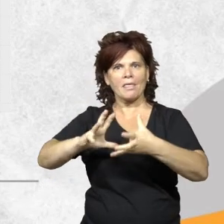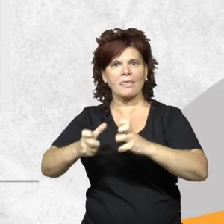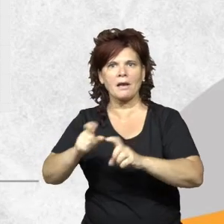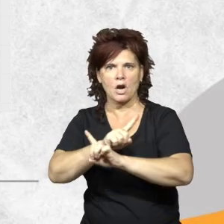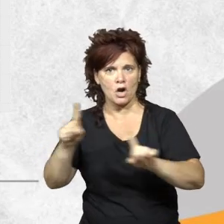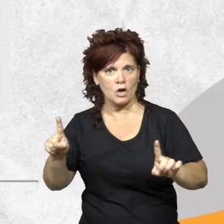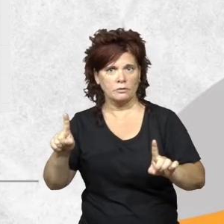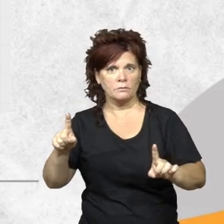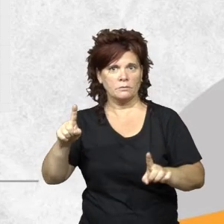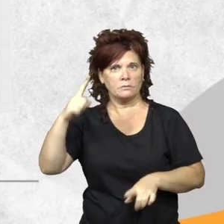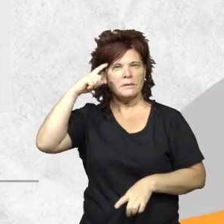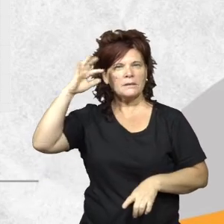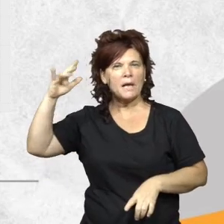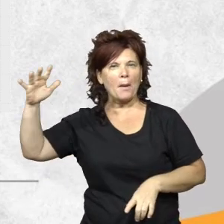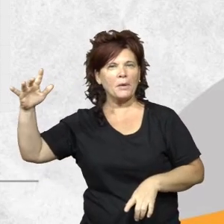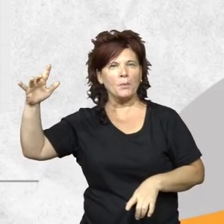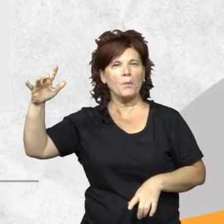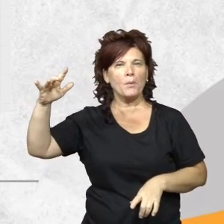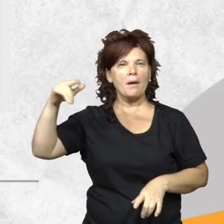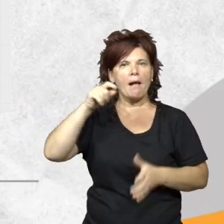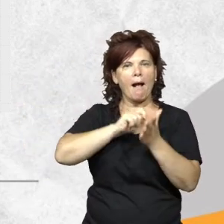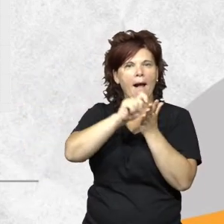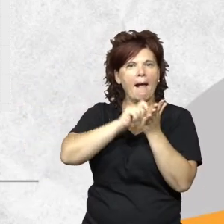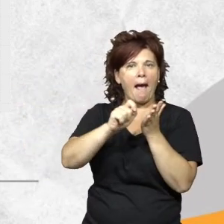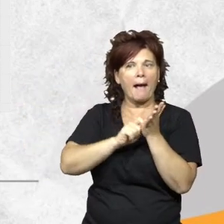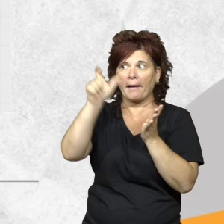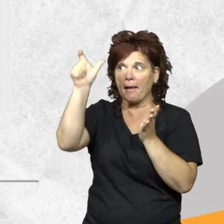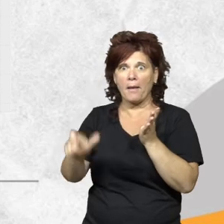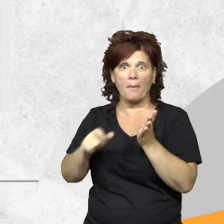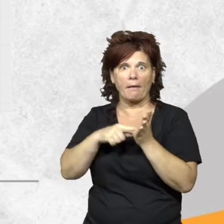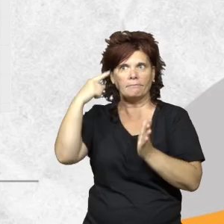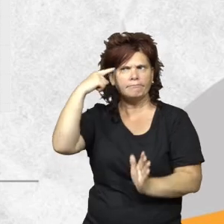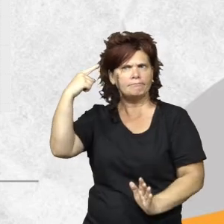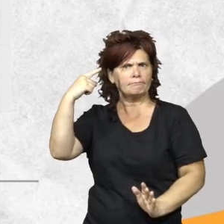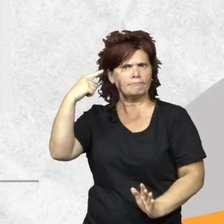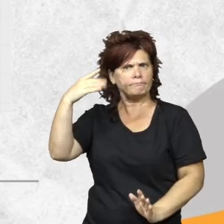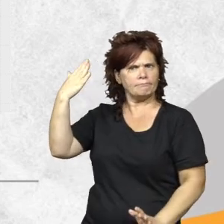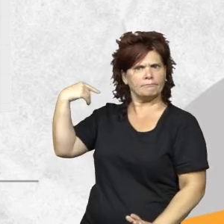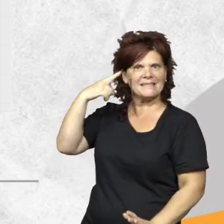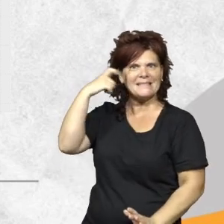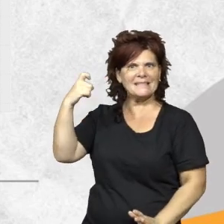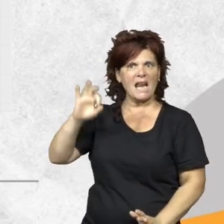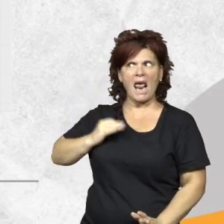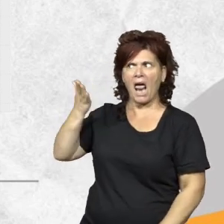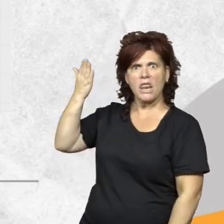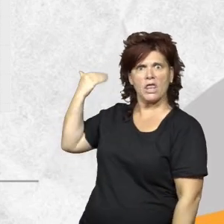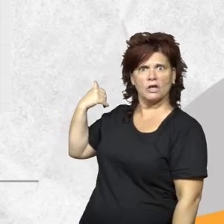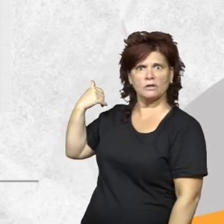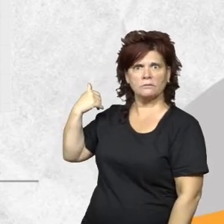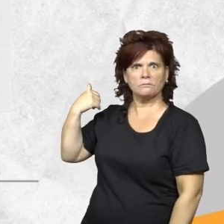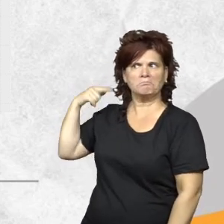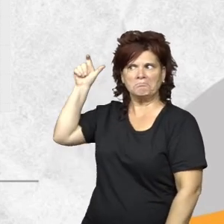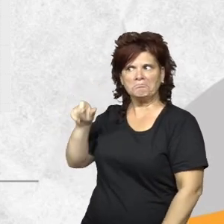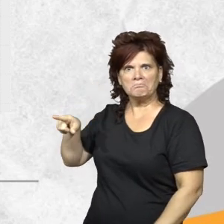la sabiduría de una persona que escribe esto en 1920, para que tengamos una idea, hace más de 100 años. Ya tenía muy